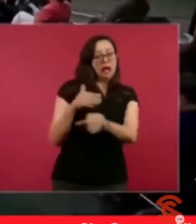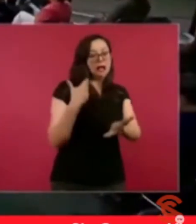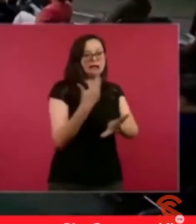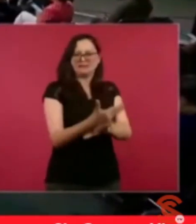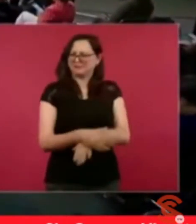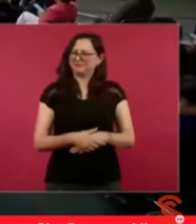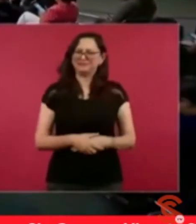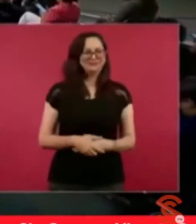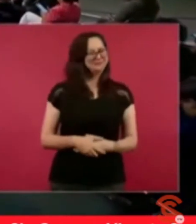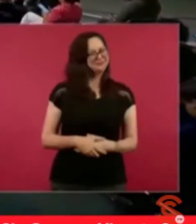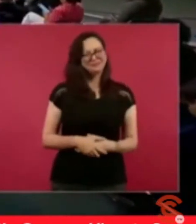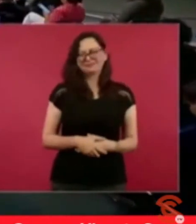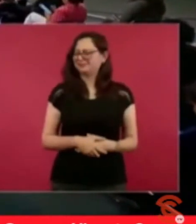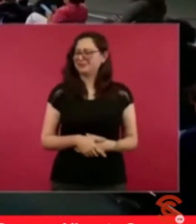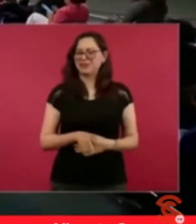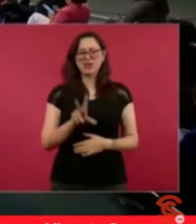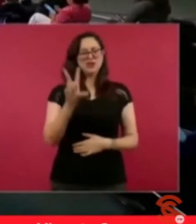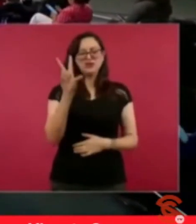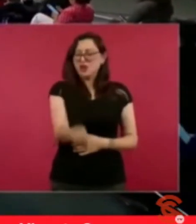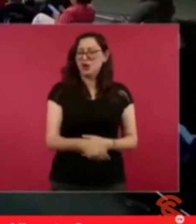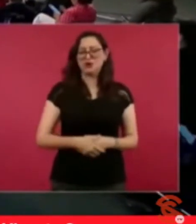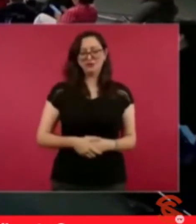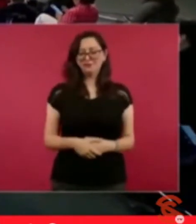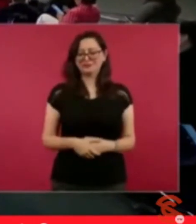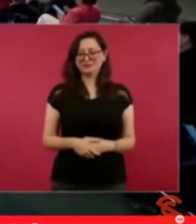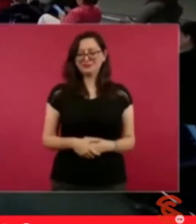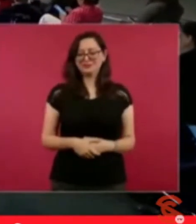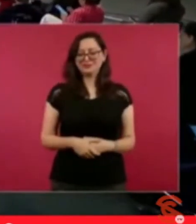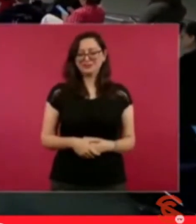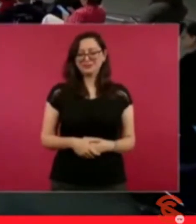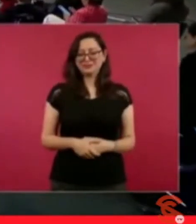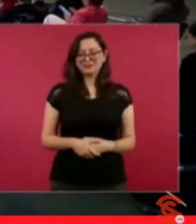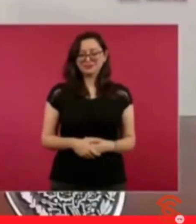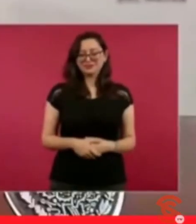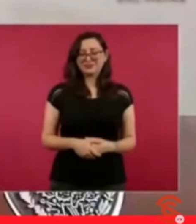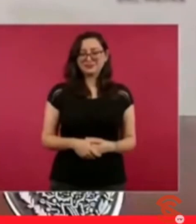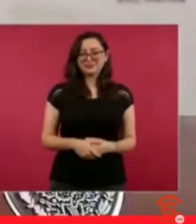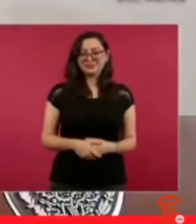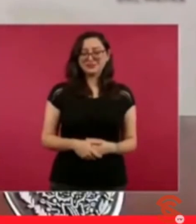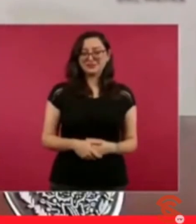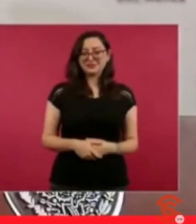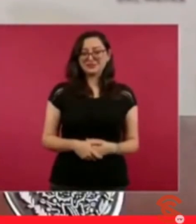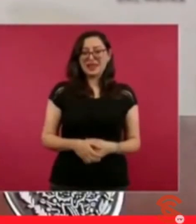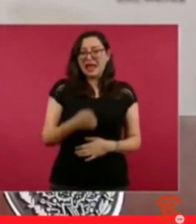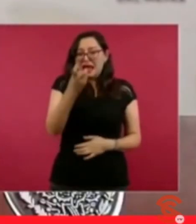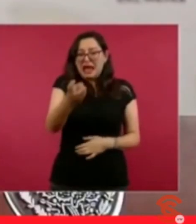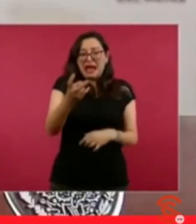pregunta. No, ellos quisieran que nos quedáramos callados,